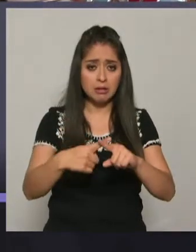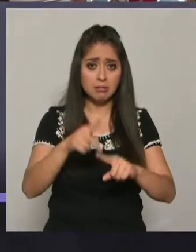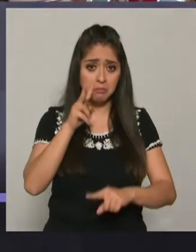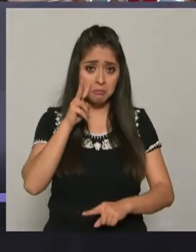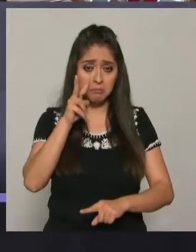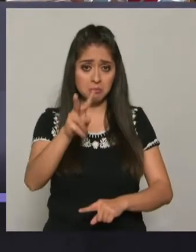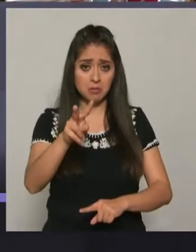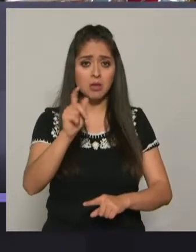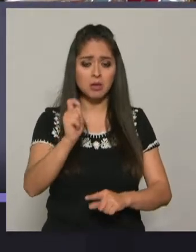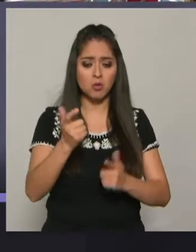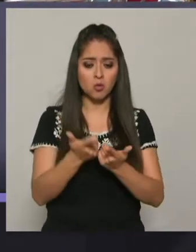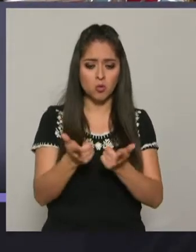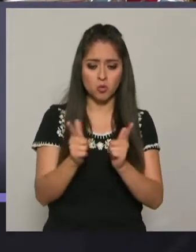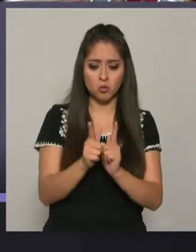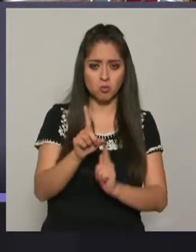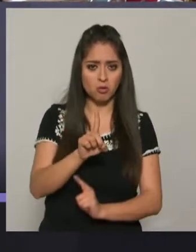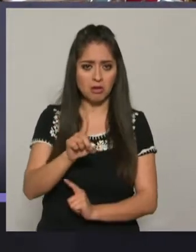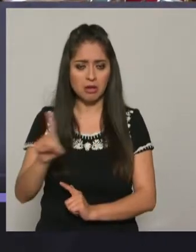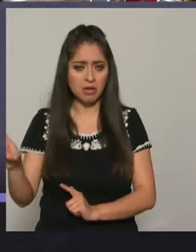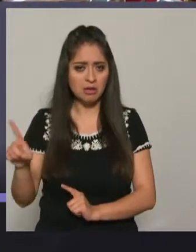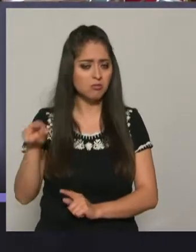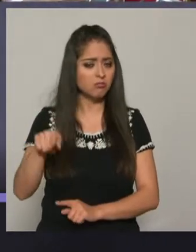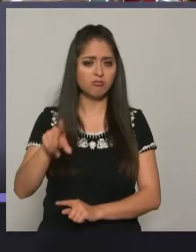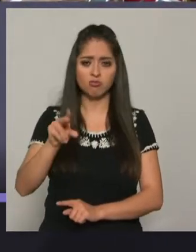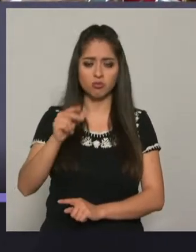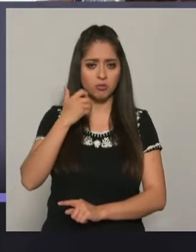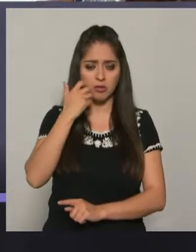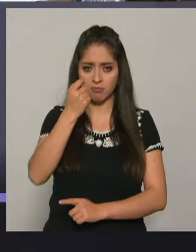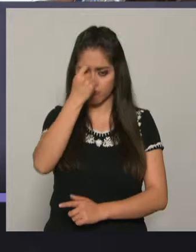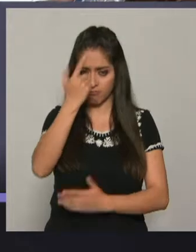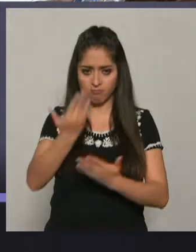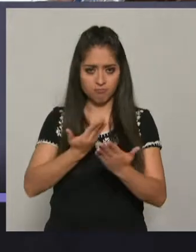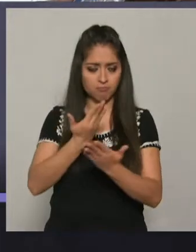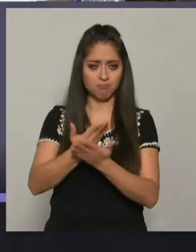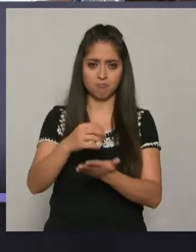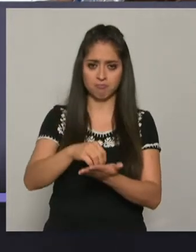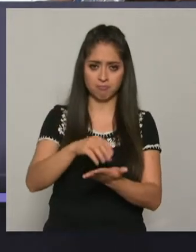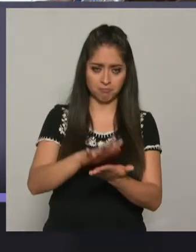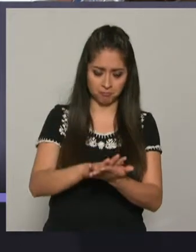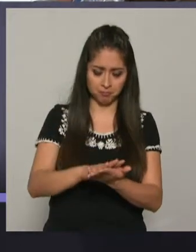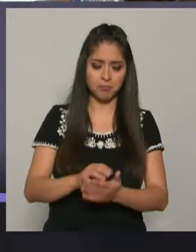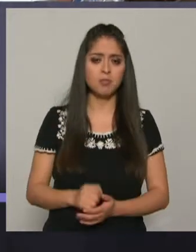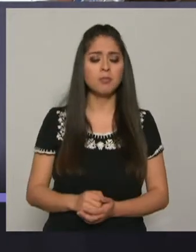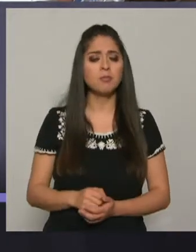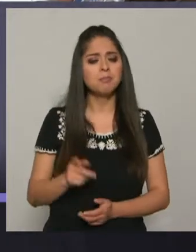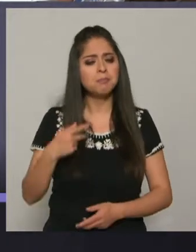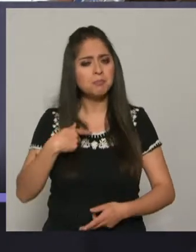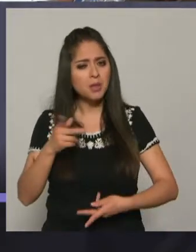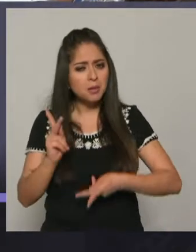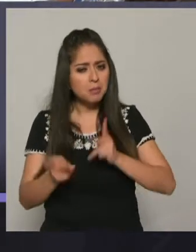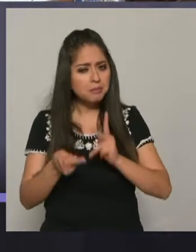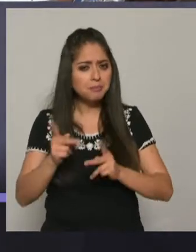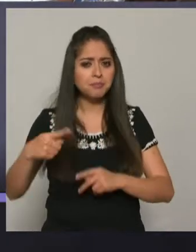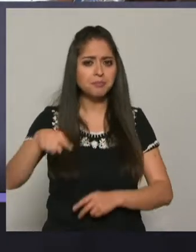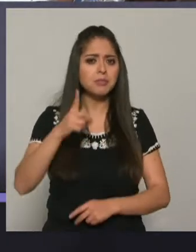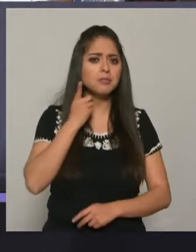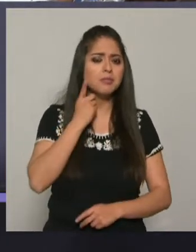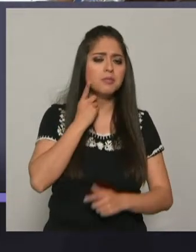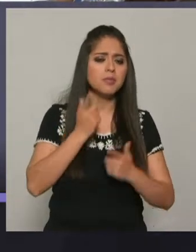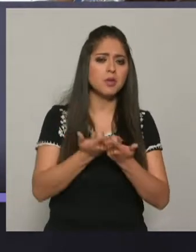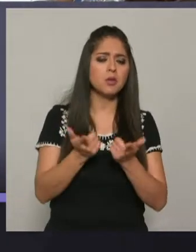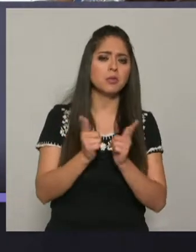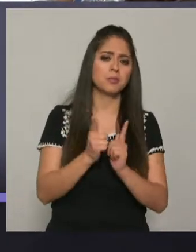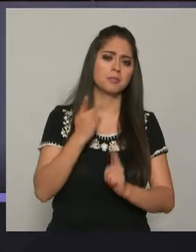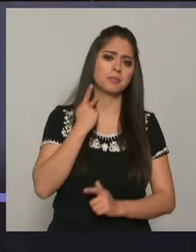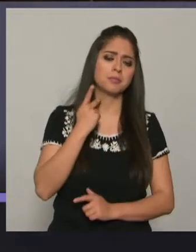muy conservador, radicalmente opositor a esta iniciativa. Platicando con algunos de los diputados de Acción Nacional, creo que más allá de lo